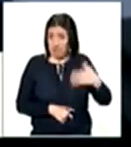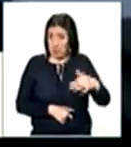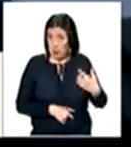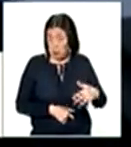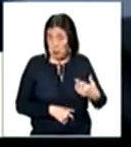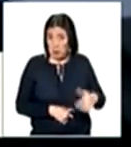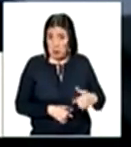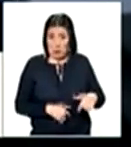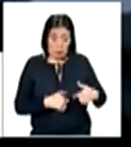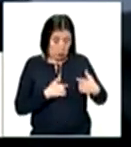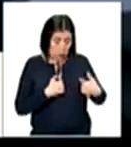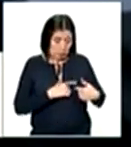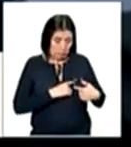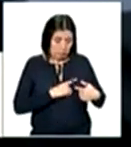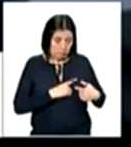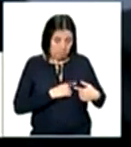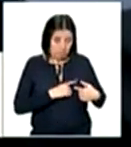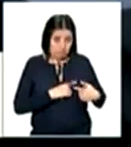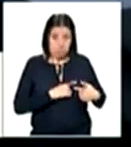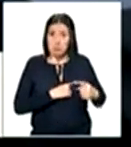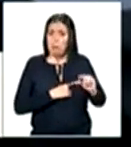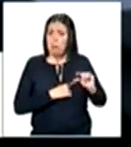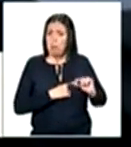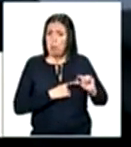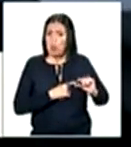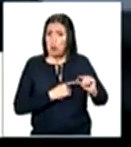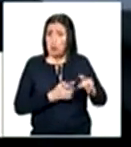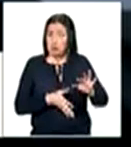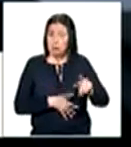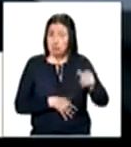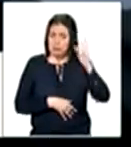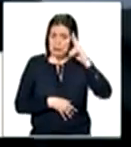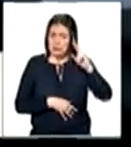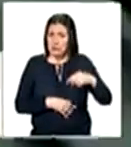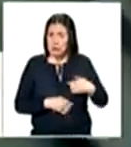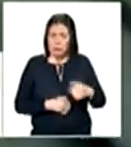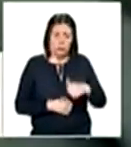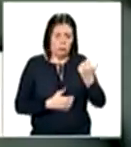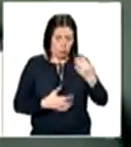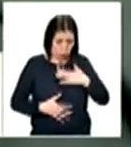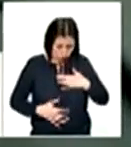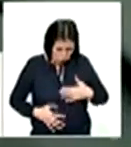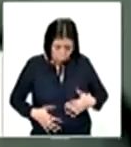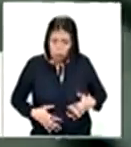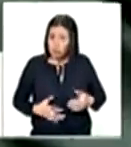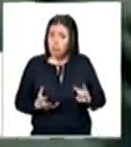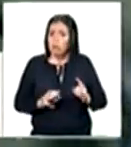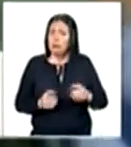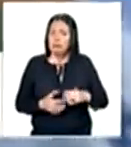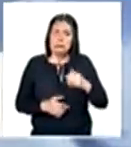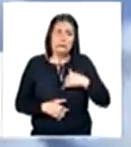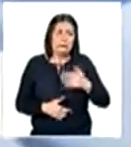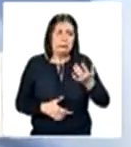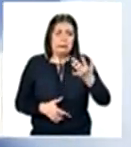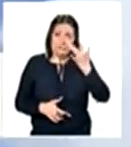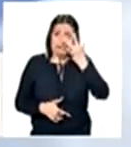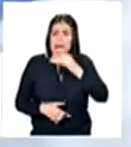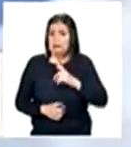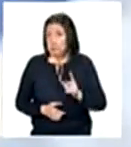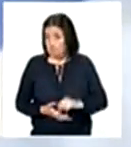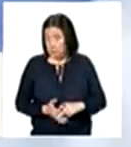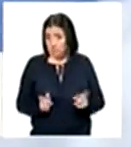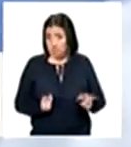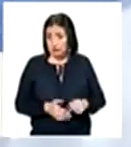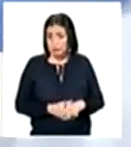su frecuencia cardíaca fuera demasiado baja y lo cual hacía que sus demás órganos también empezaran a fallar.